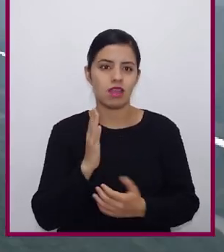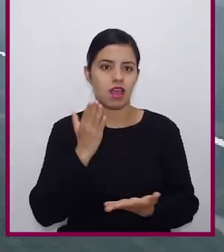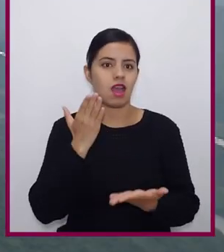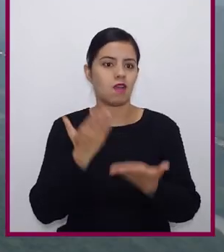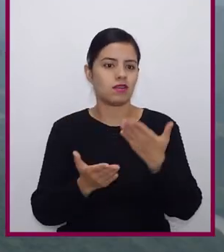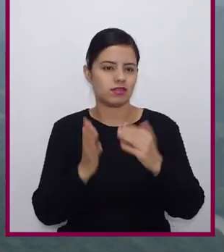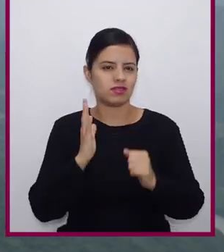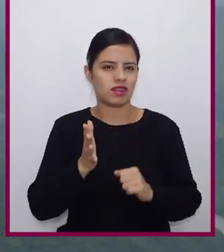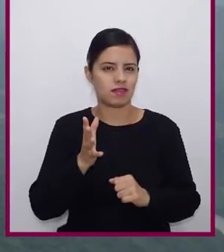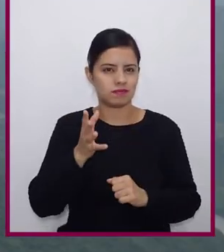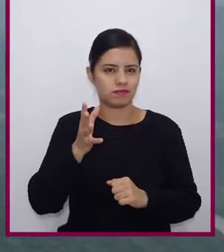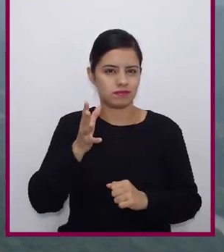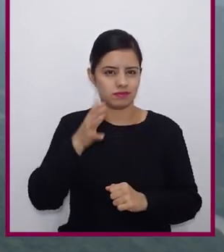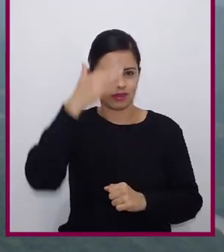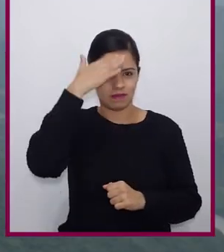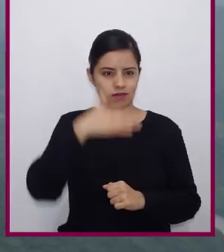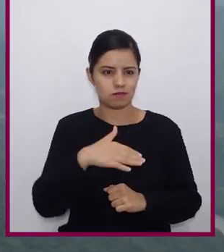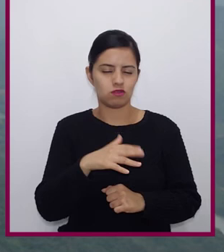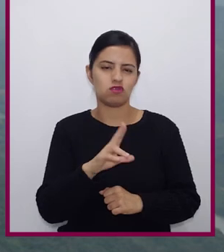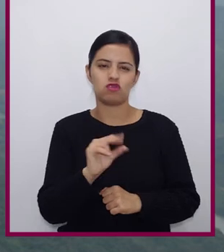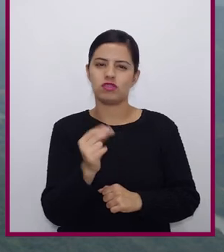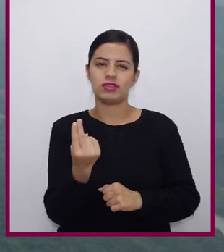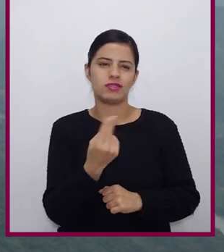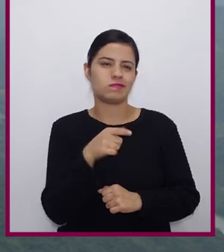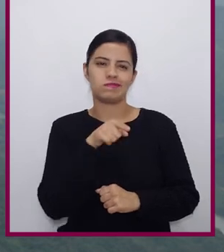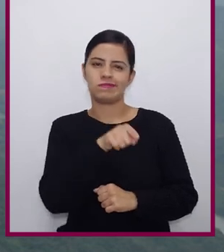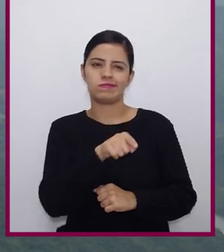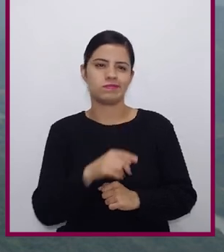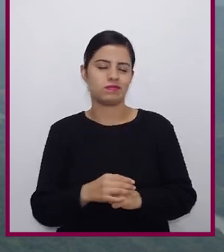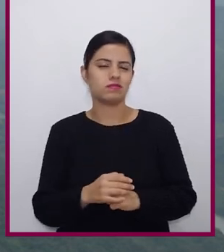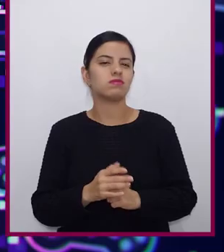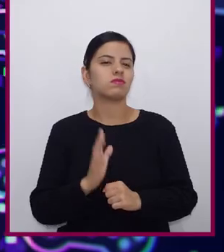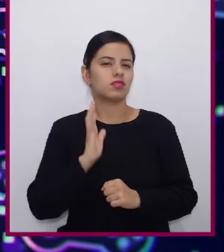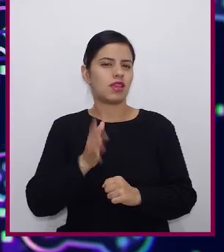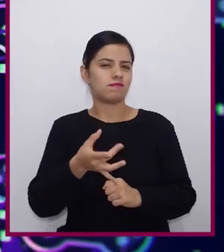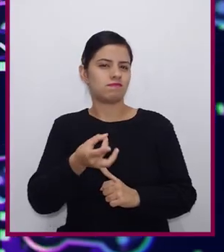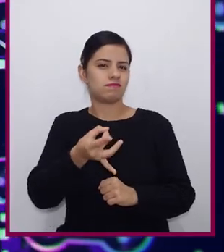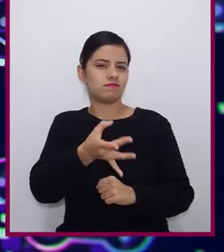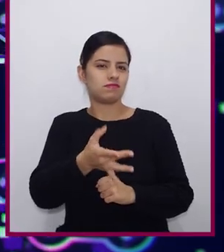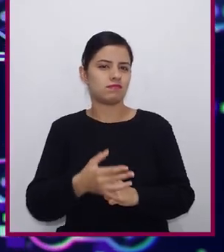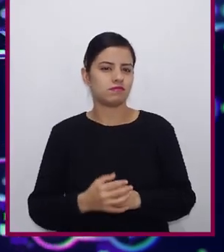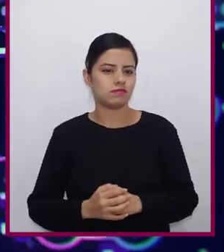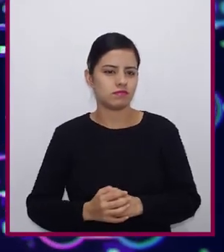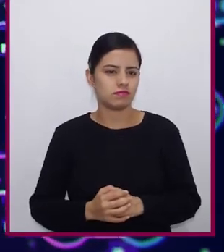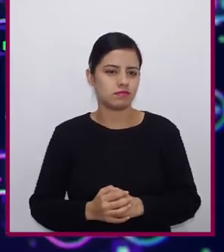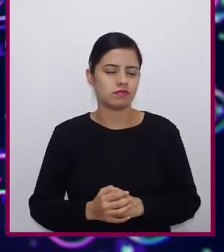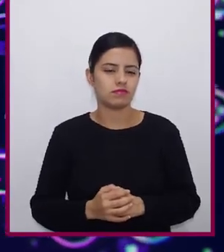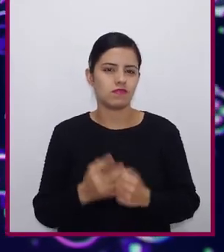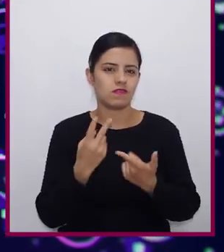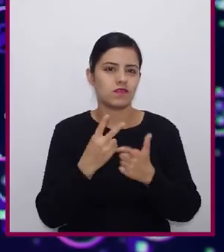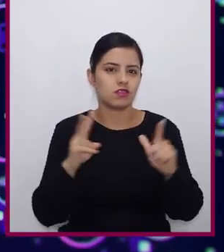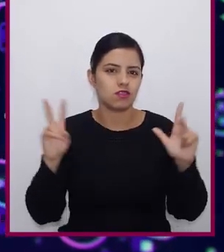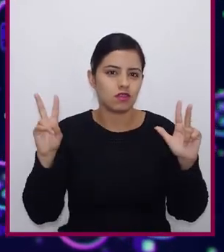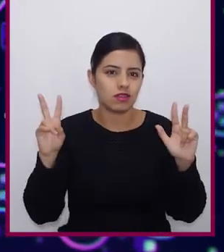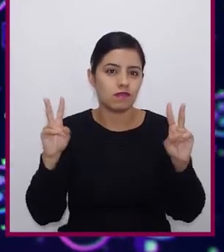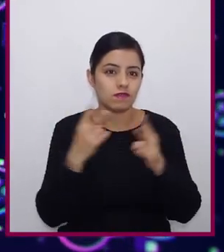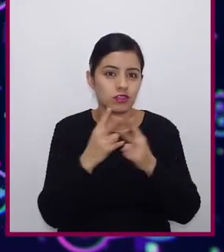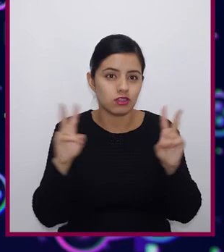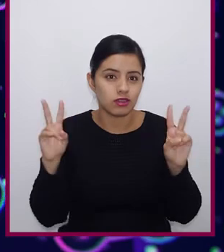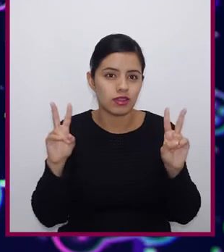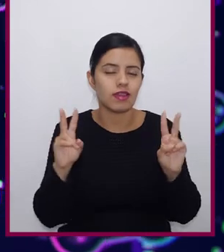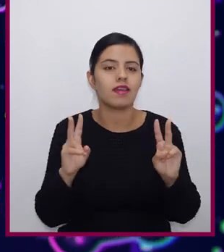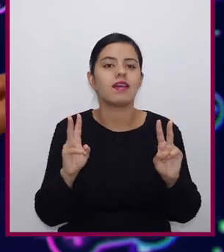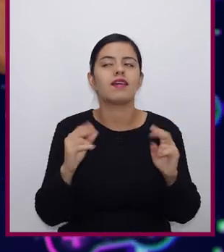sabemos, técnicamente ya no te necesitamos, por lo que te hemos derrotado. Bueno, no encuentro fallas en su